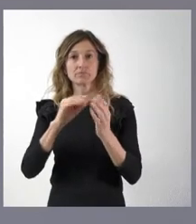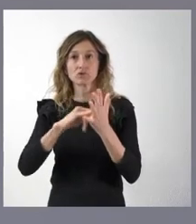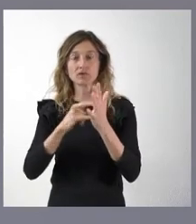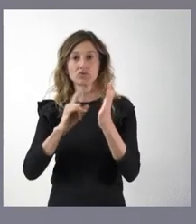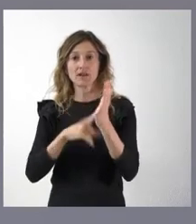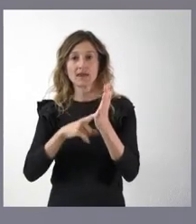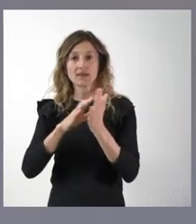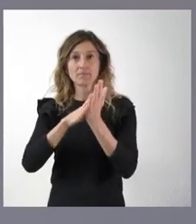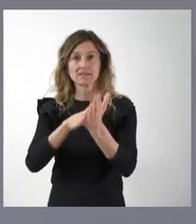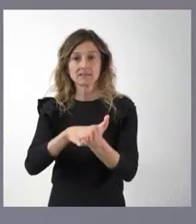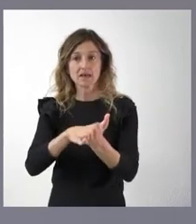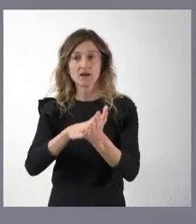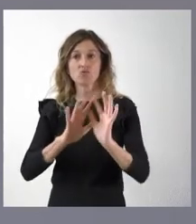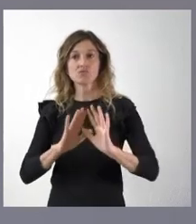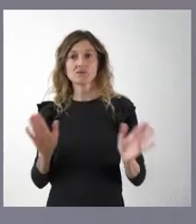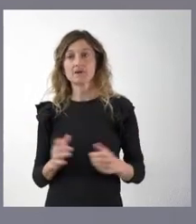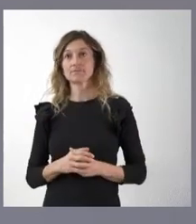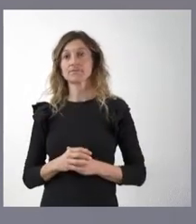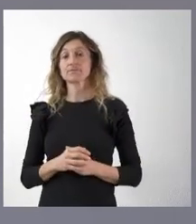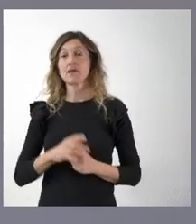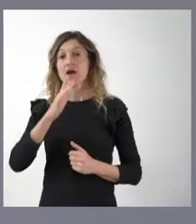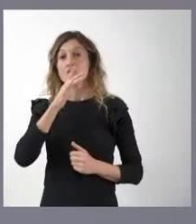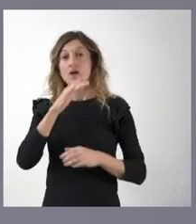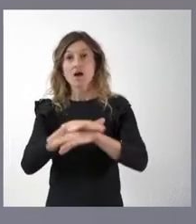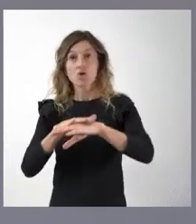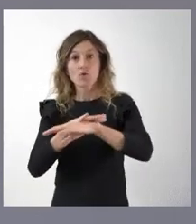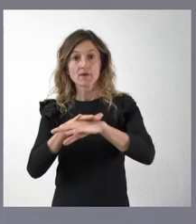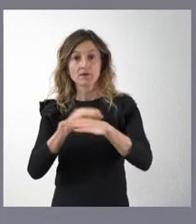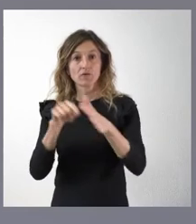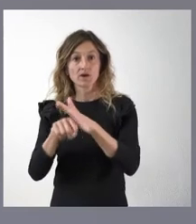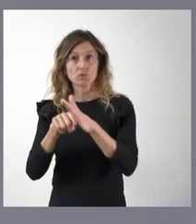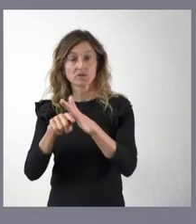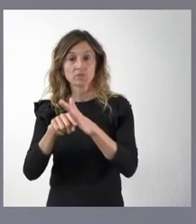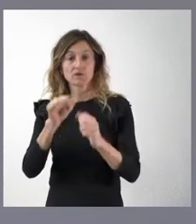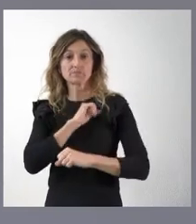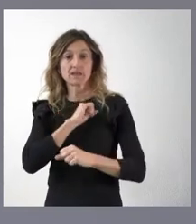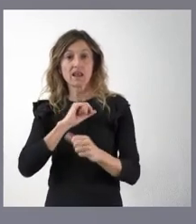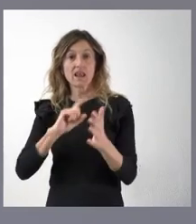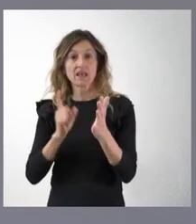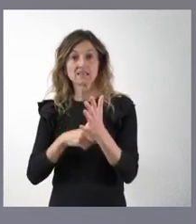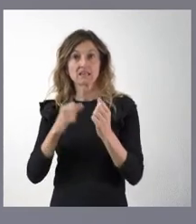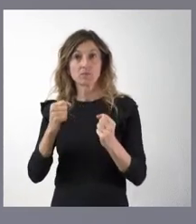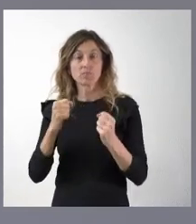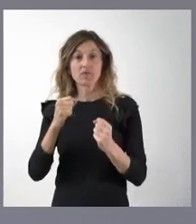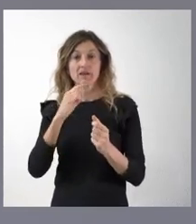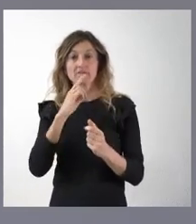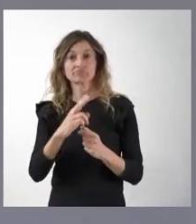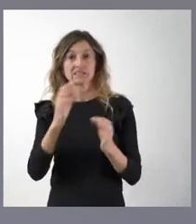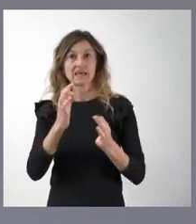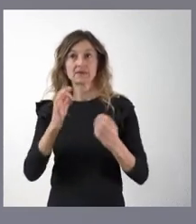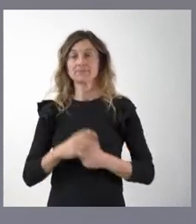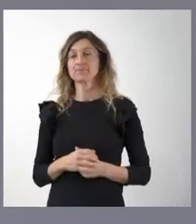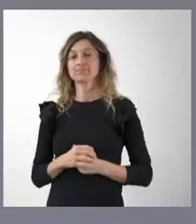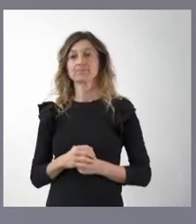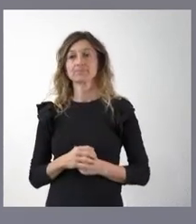presentarlo ahora corresponde al ejecutivo esperar a que el legislativo se pronuncie y por tanto en este ámbito